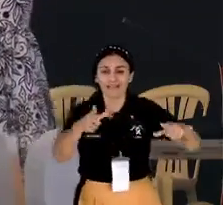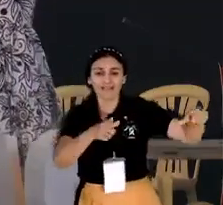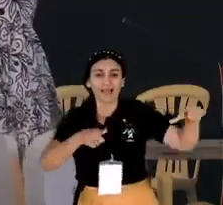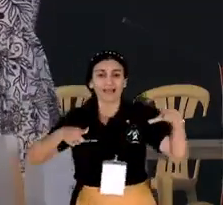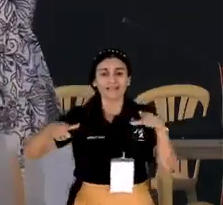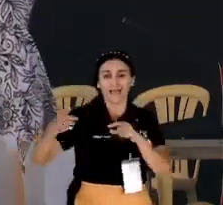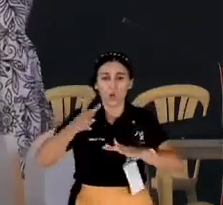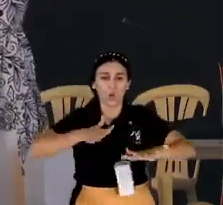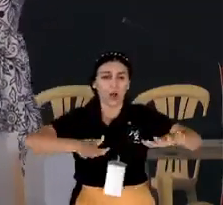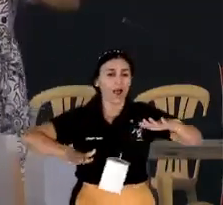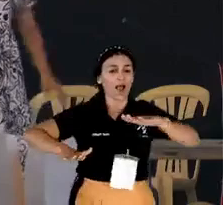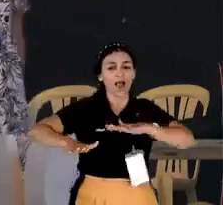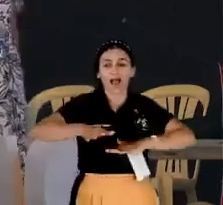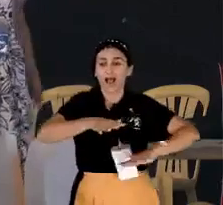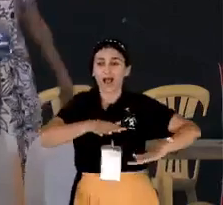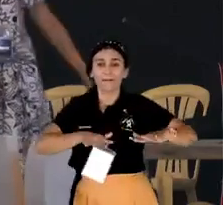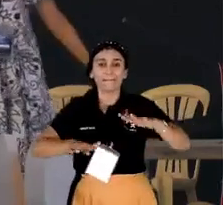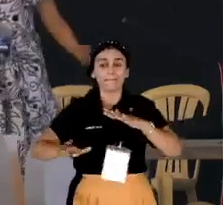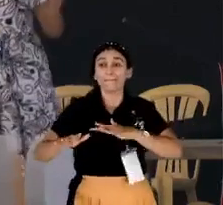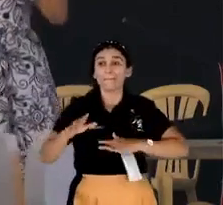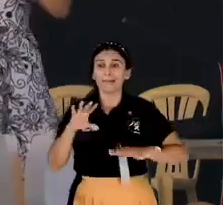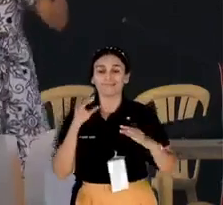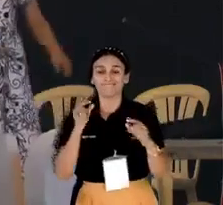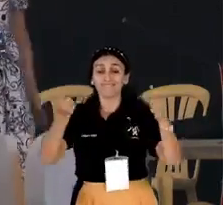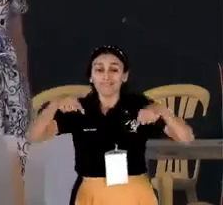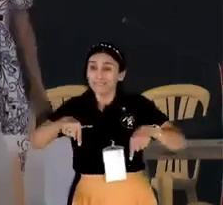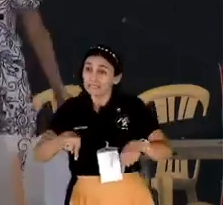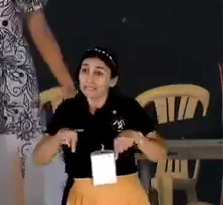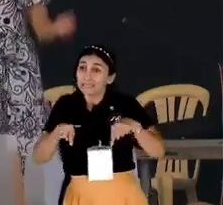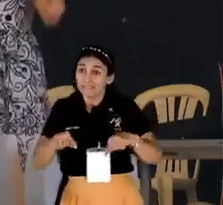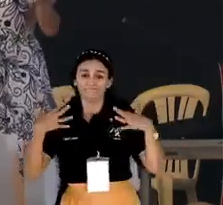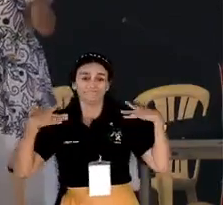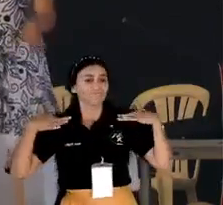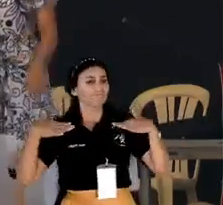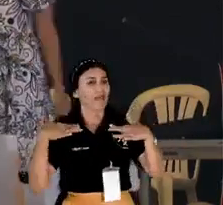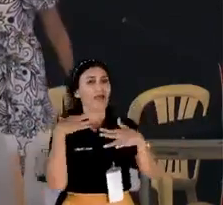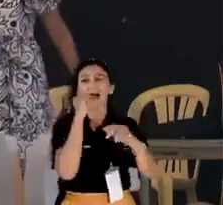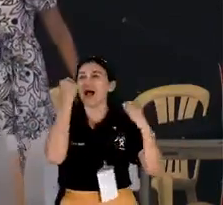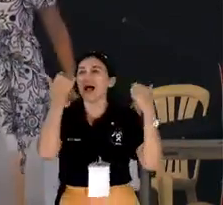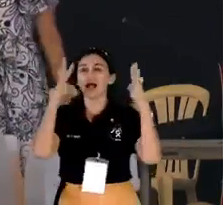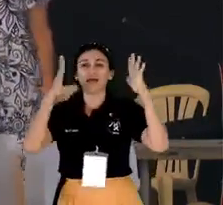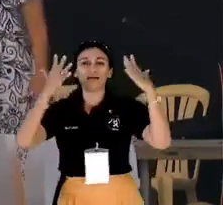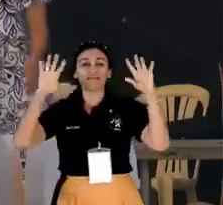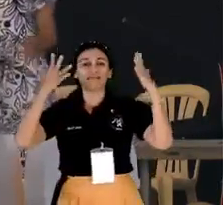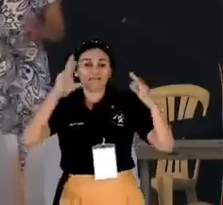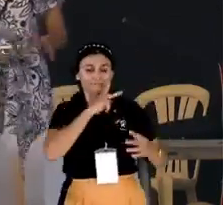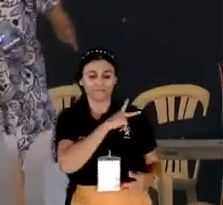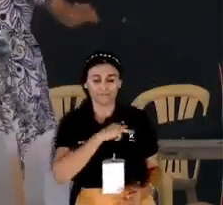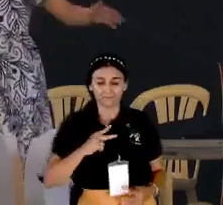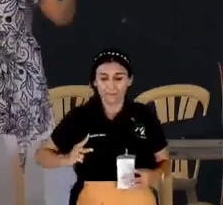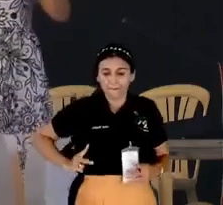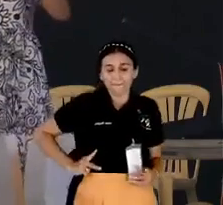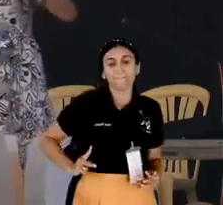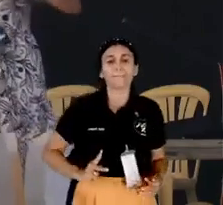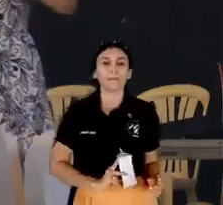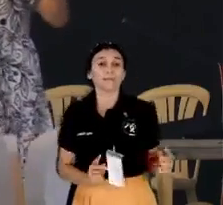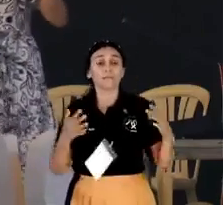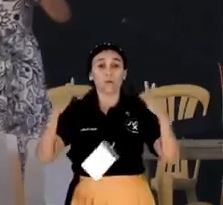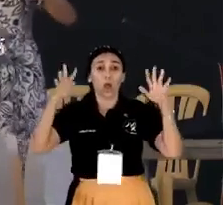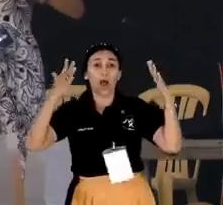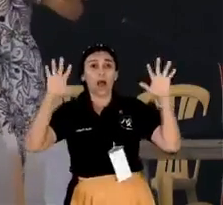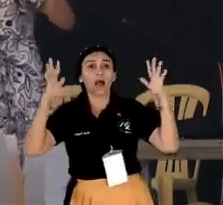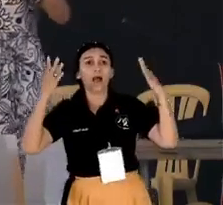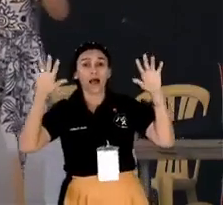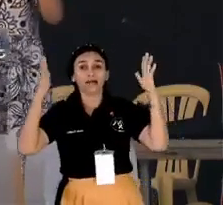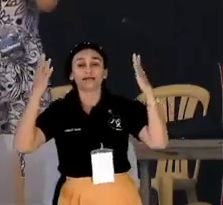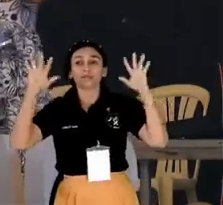y está en este lugar. Esta es una fiesta, fiesta pentecostal. Esta es una fiesta y muy